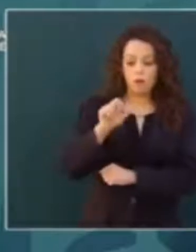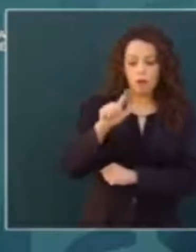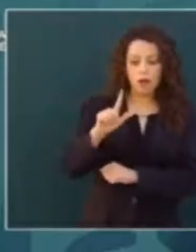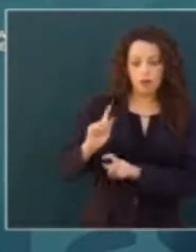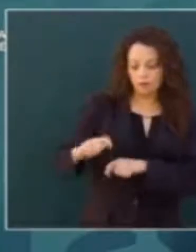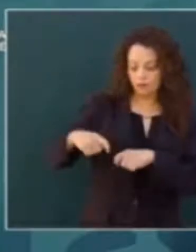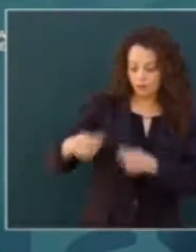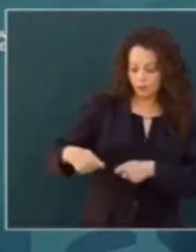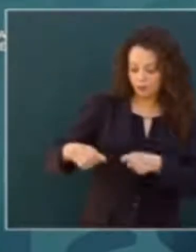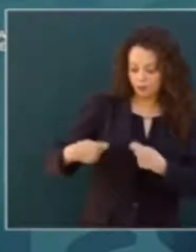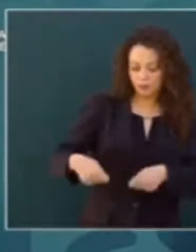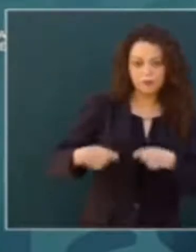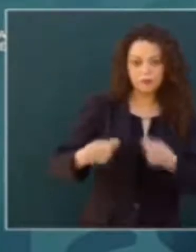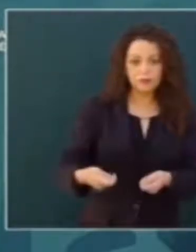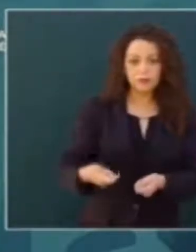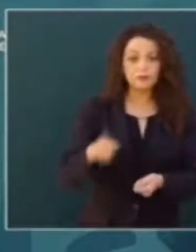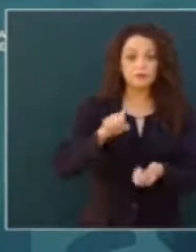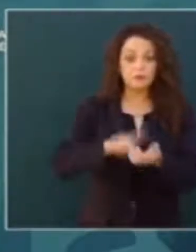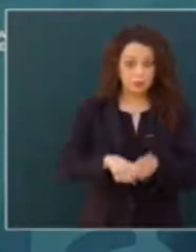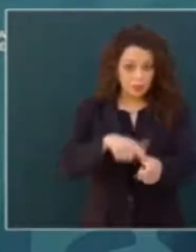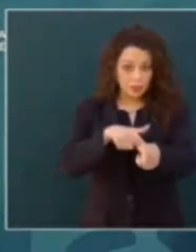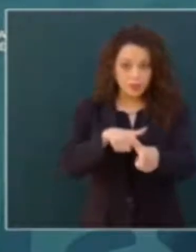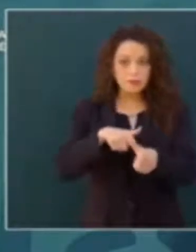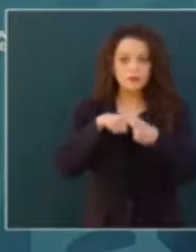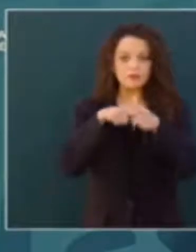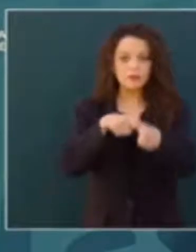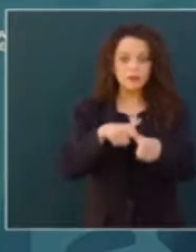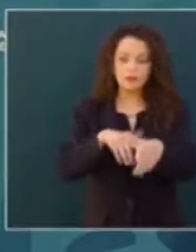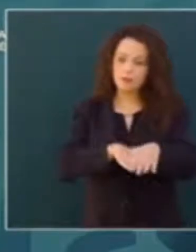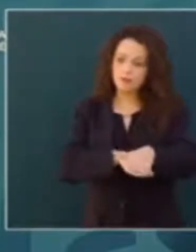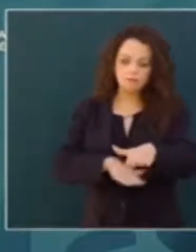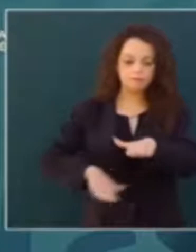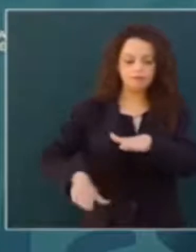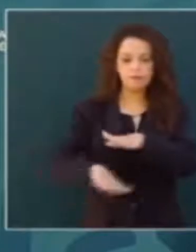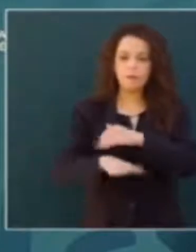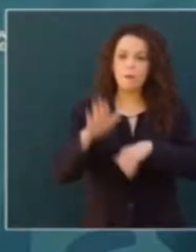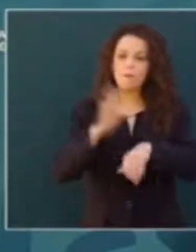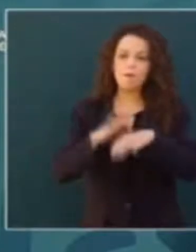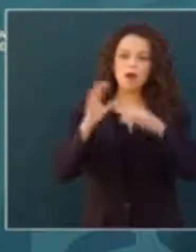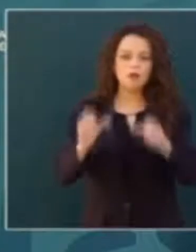base y el fundamento de nuestra soberanía.